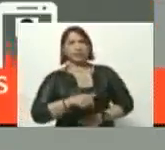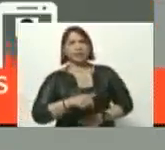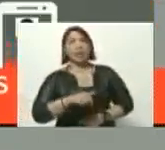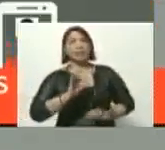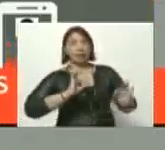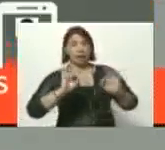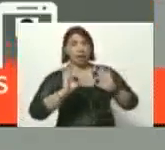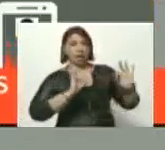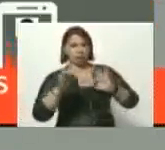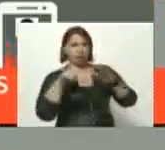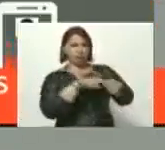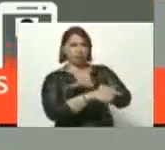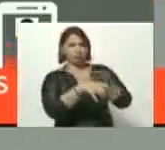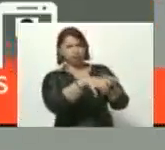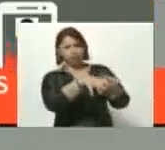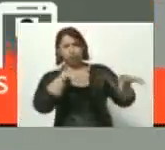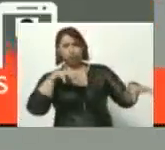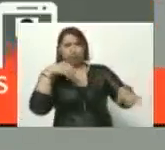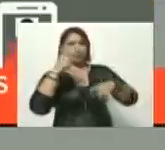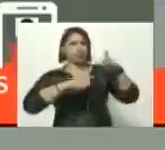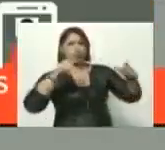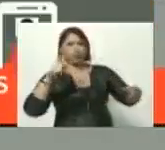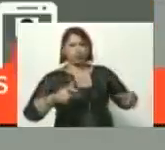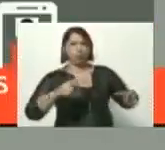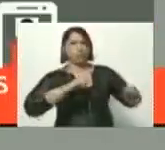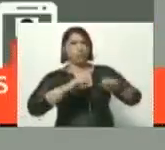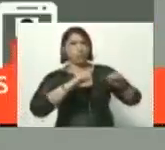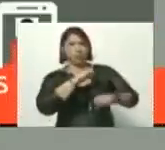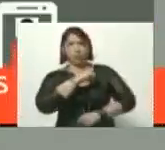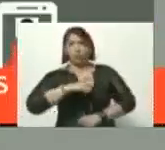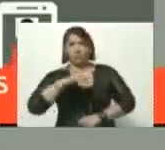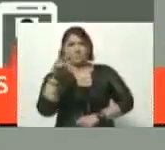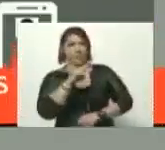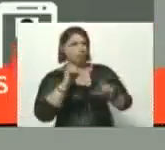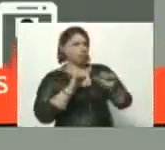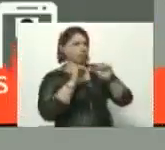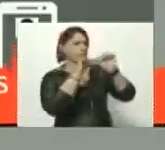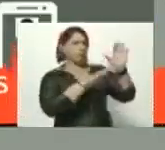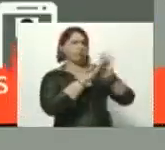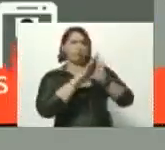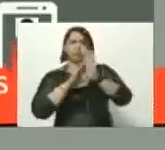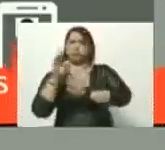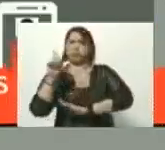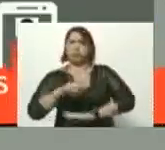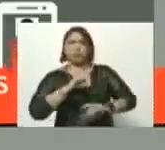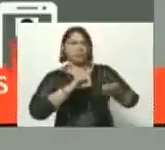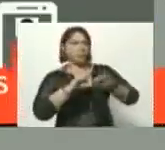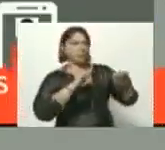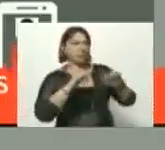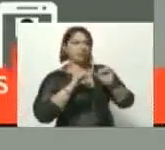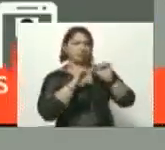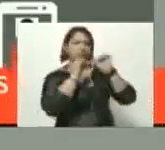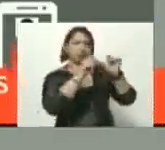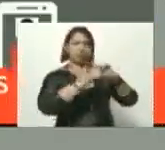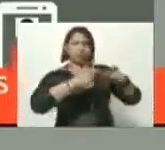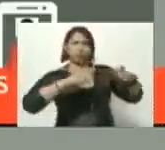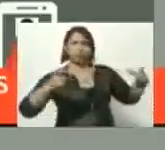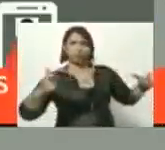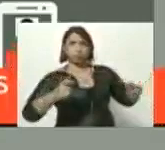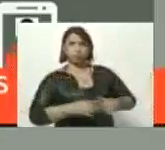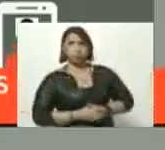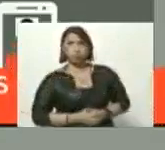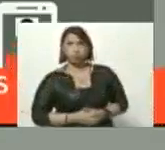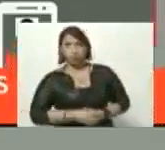Carreño. Las activistas del movimiento Somos Venezuela seguimos creciendo y el movimiento sigue expandiéndose. En